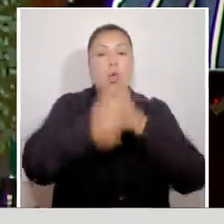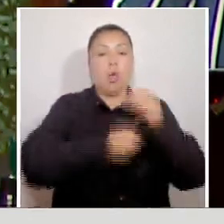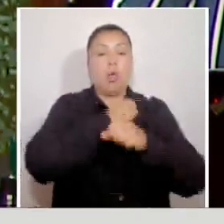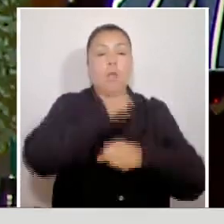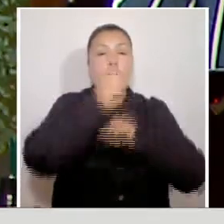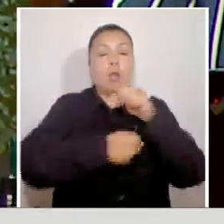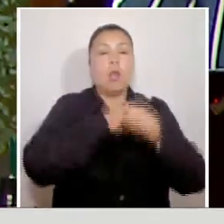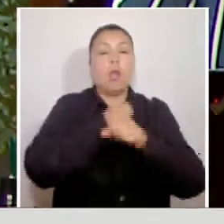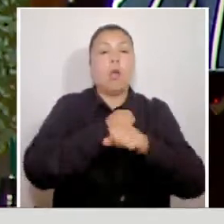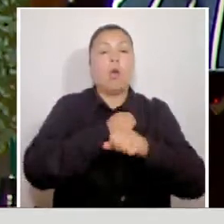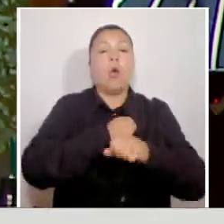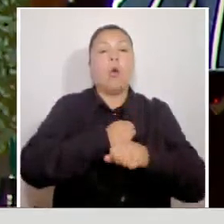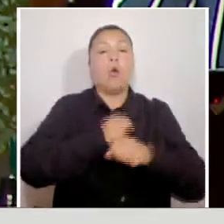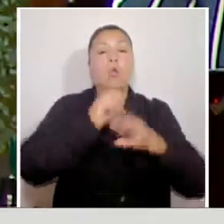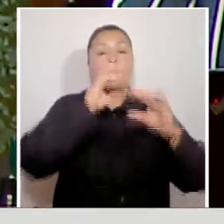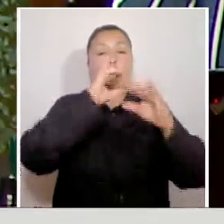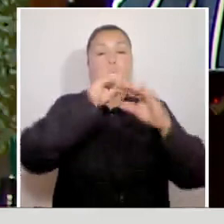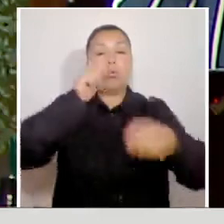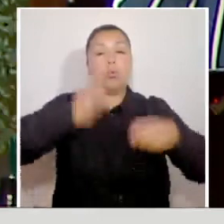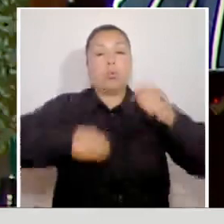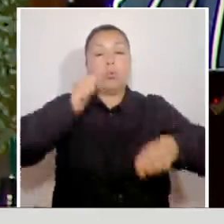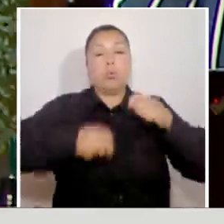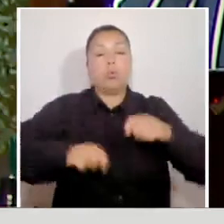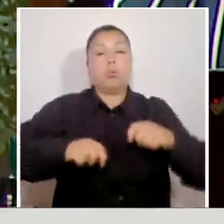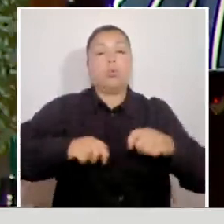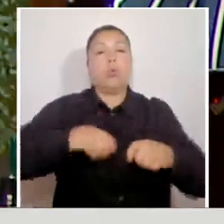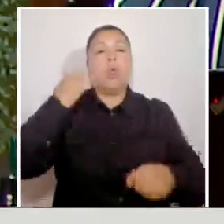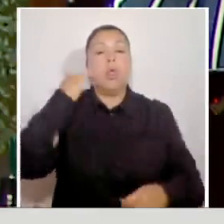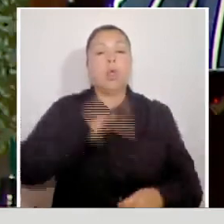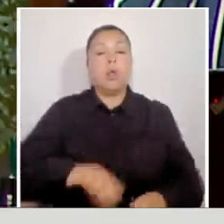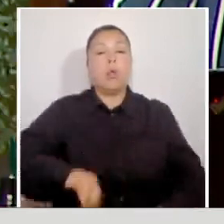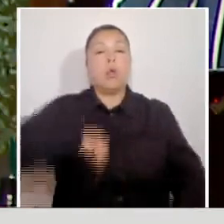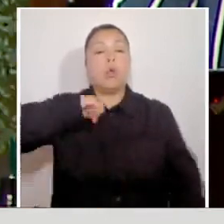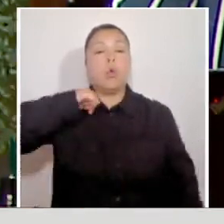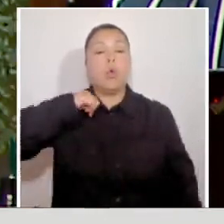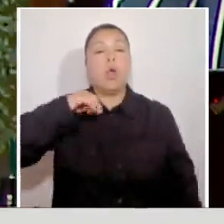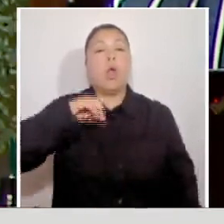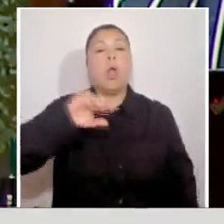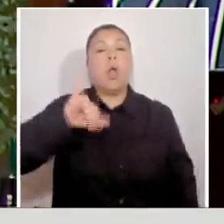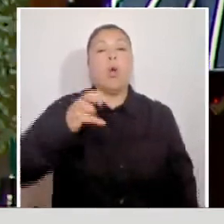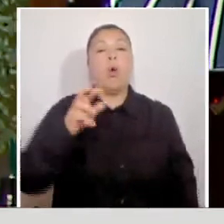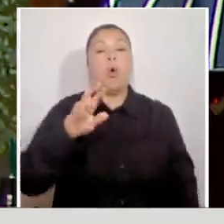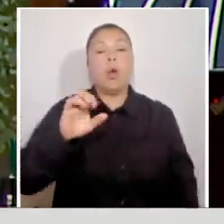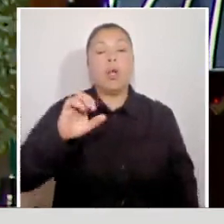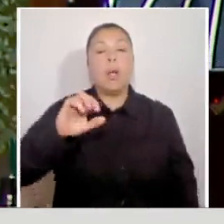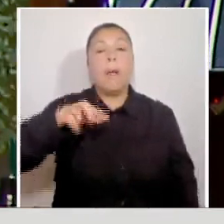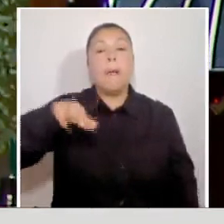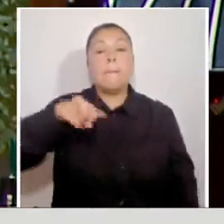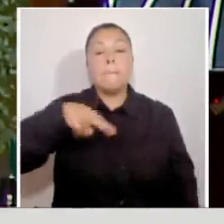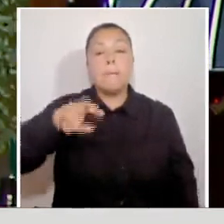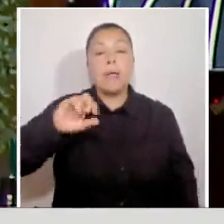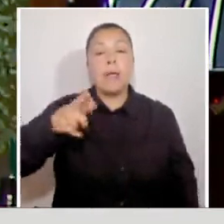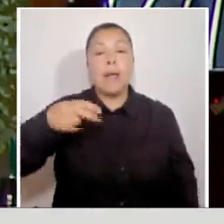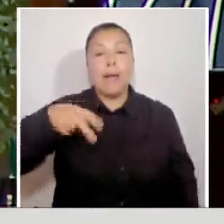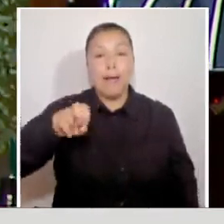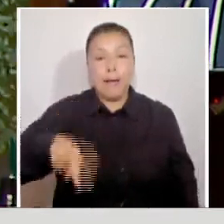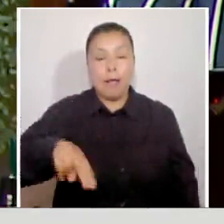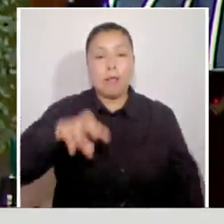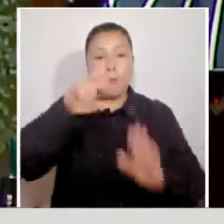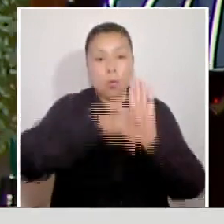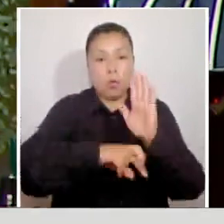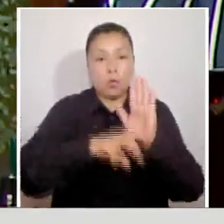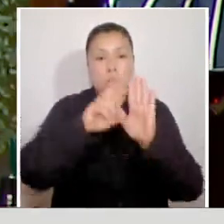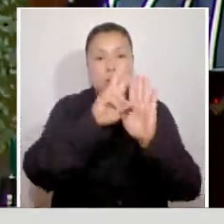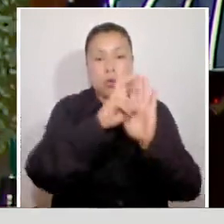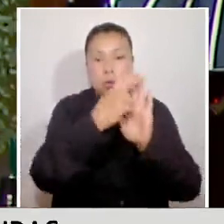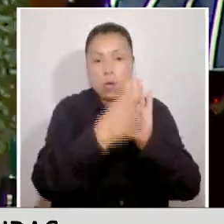bandas y orquestas infantiles y juveniles de chile Jorge Peña Gen Cabe hacer presente que el proyecto trata materias de ley